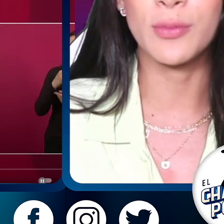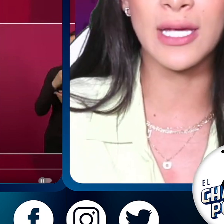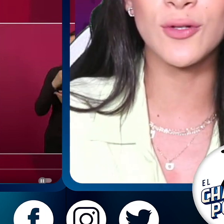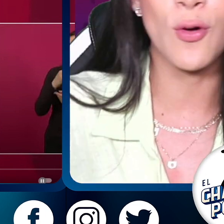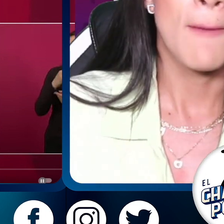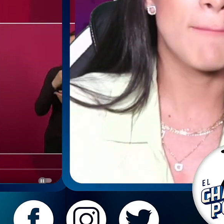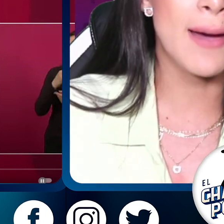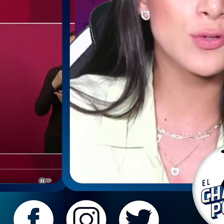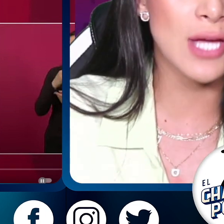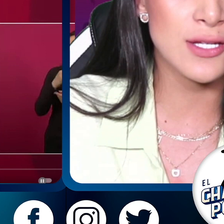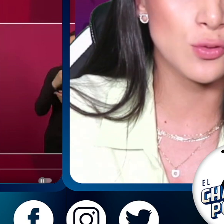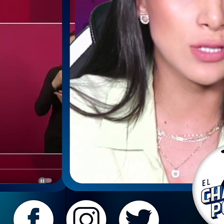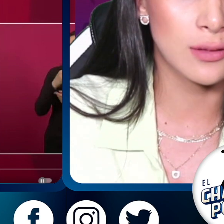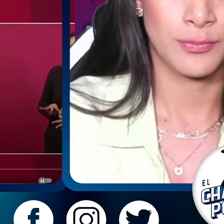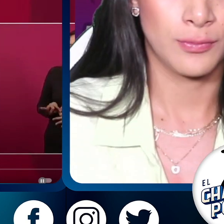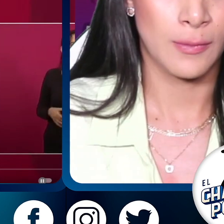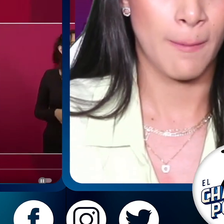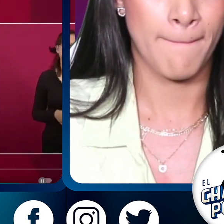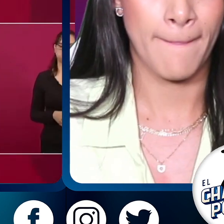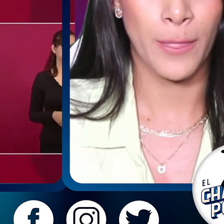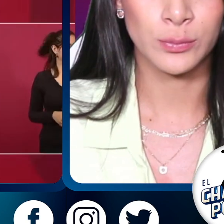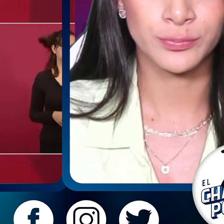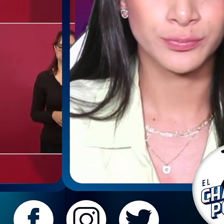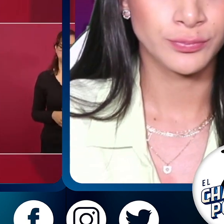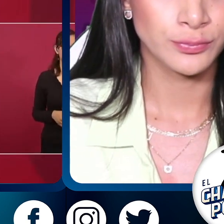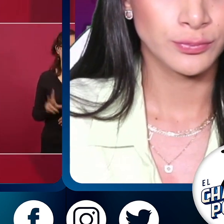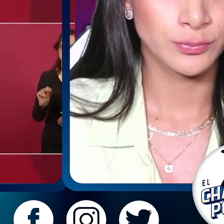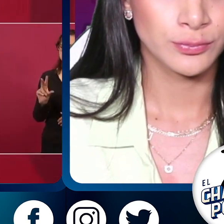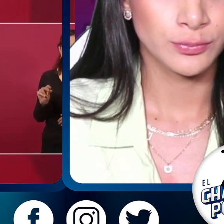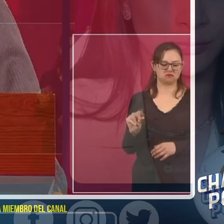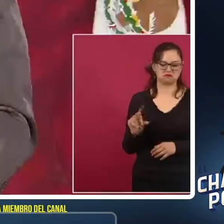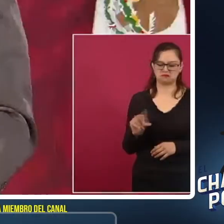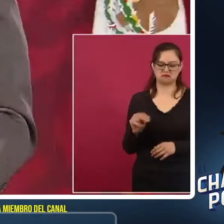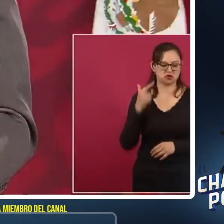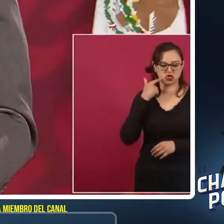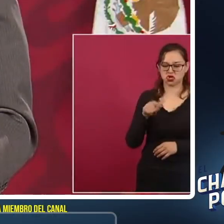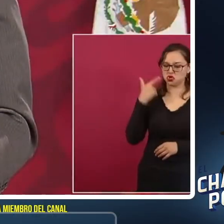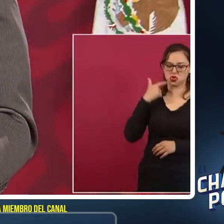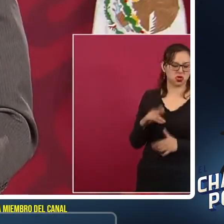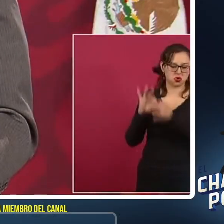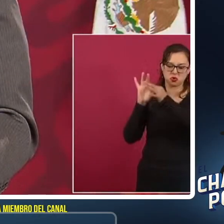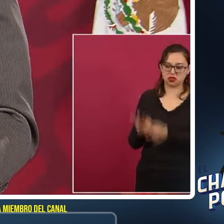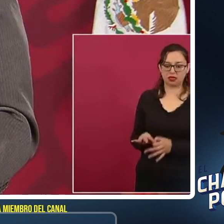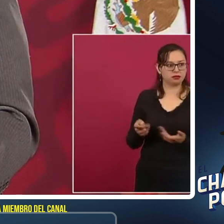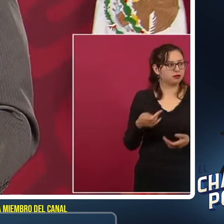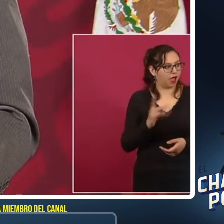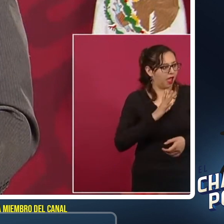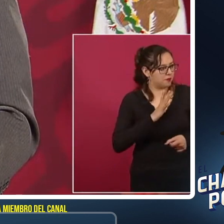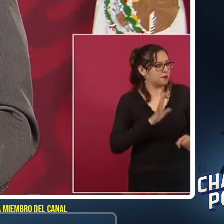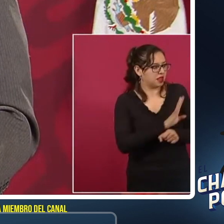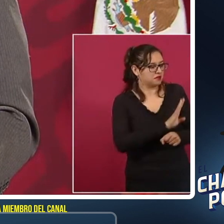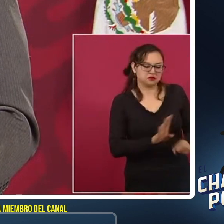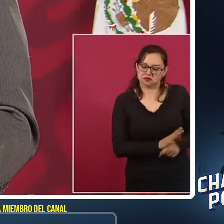ese gobierno. Vamos a escuchar. Y de latinoamericanos y de todo América.